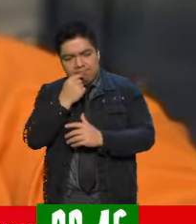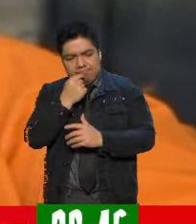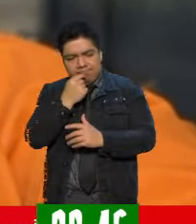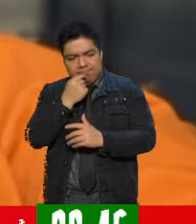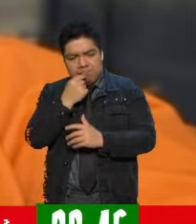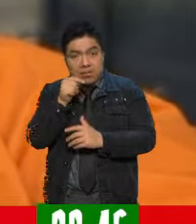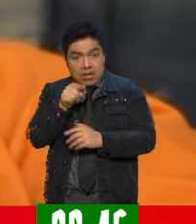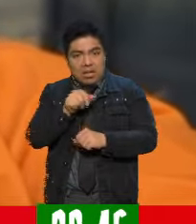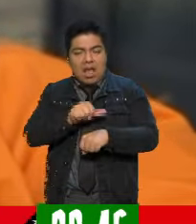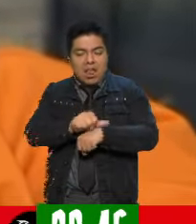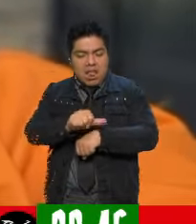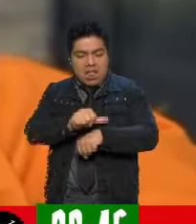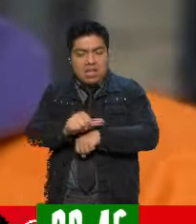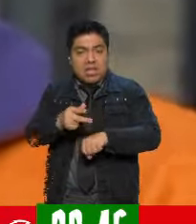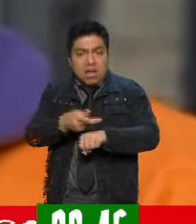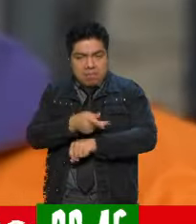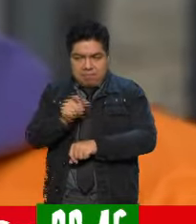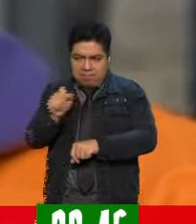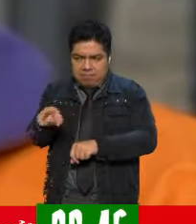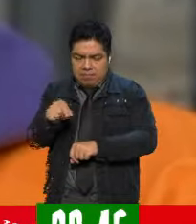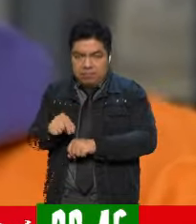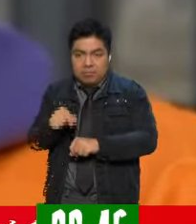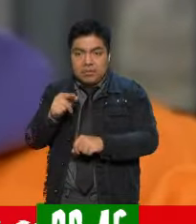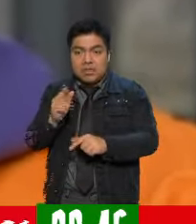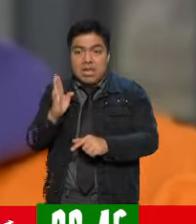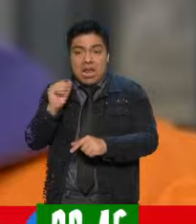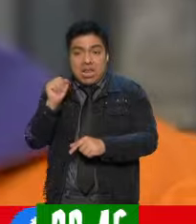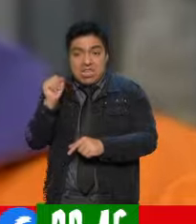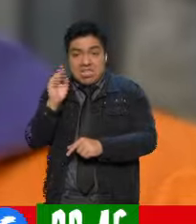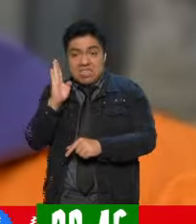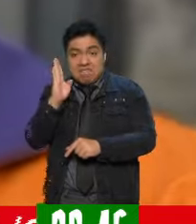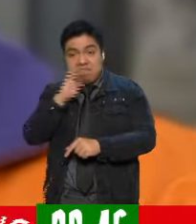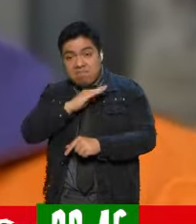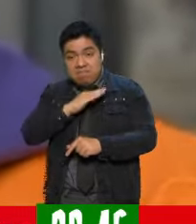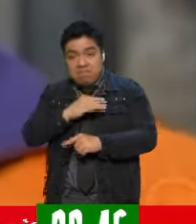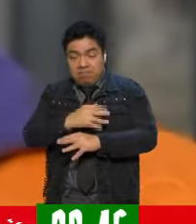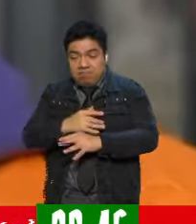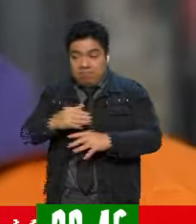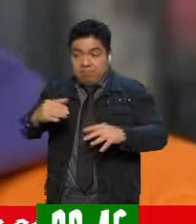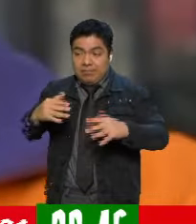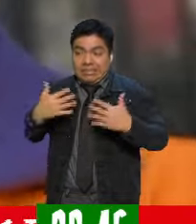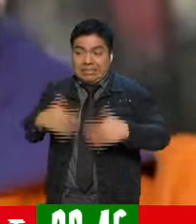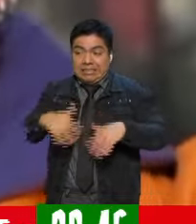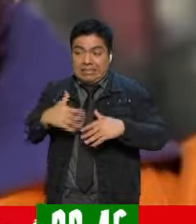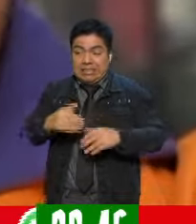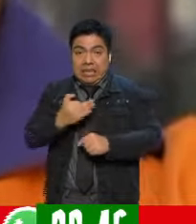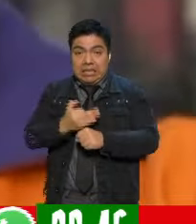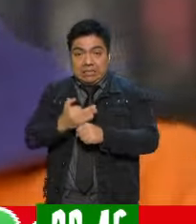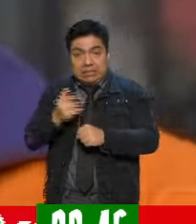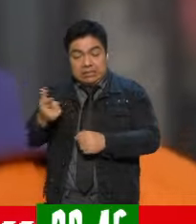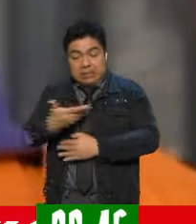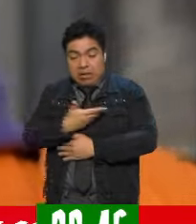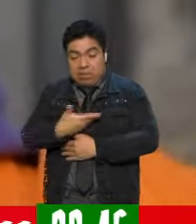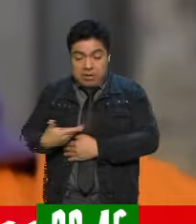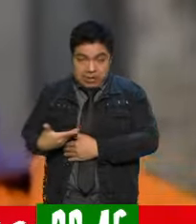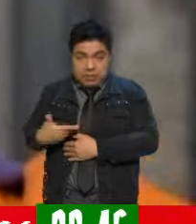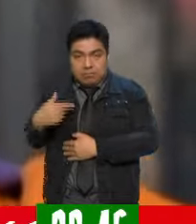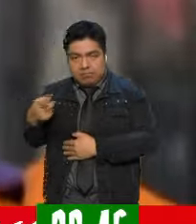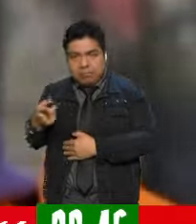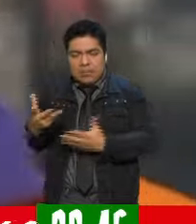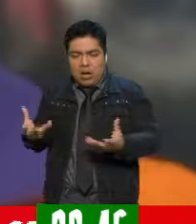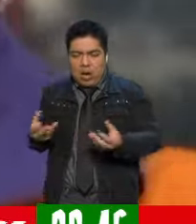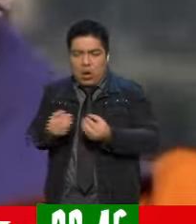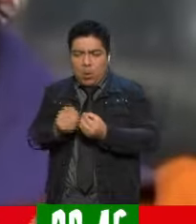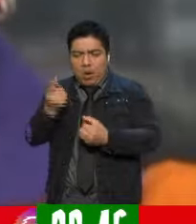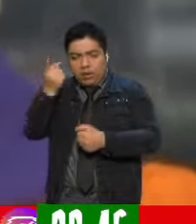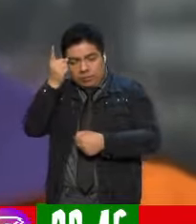precisamente en Argentina y cómo el mal creció a tal nivel que hoy en día está en la silla presidencial. Y de eso precisamente pude hablar con Demián Rugna,